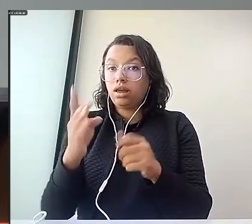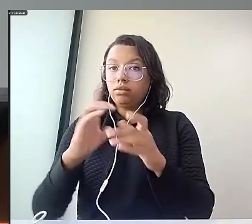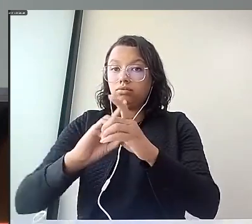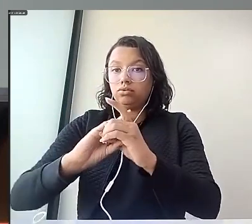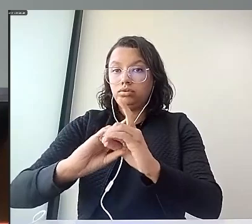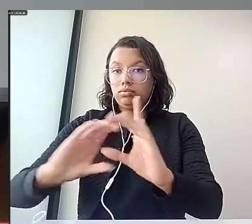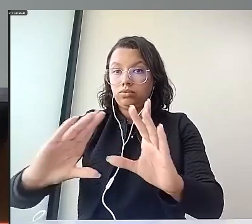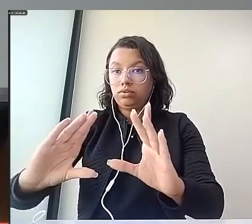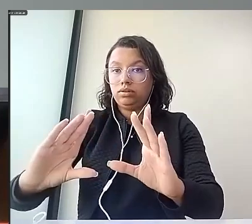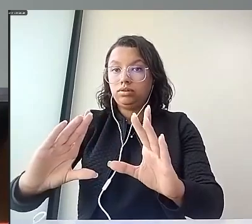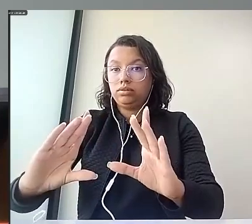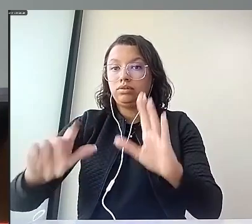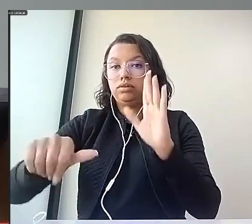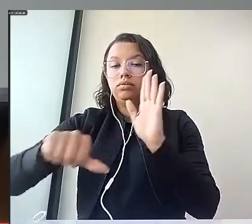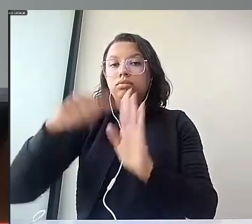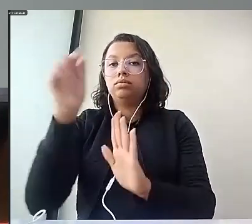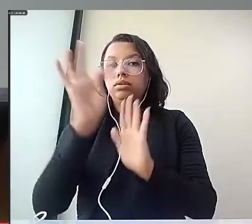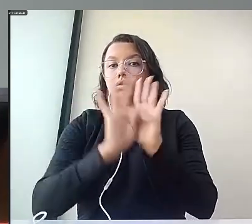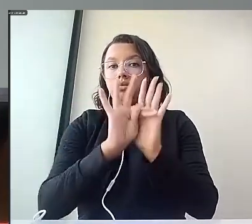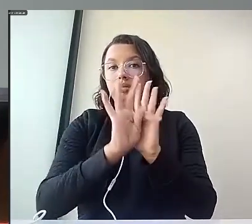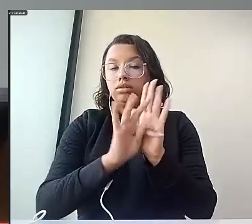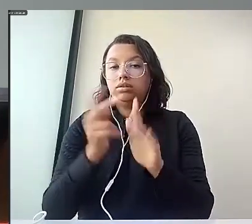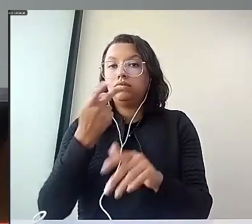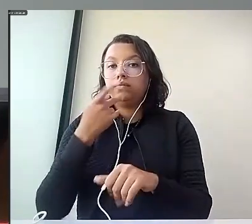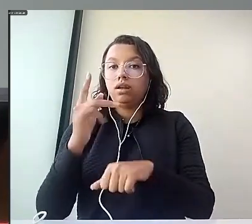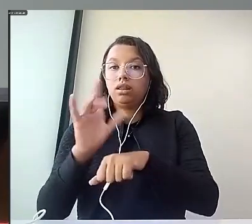primer texto que lo hace es la Constitución de